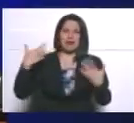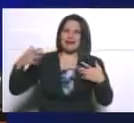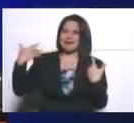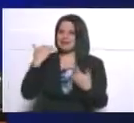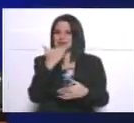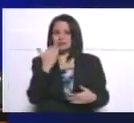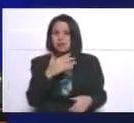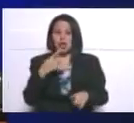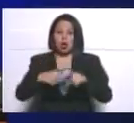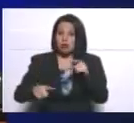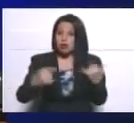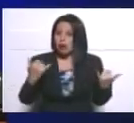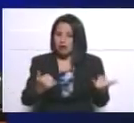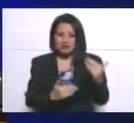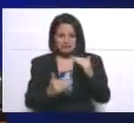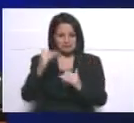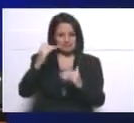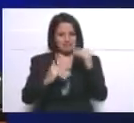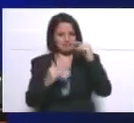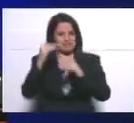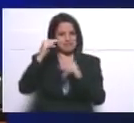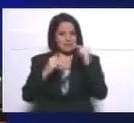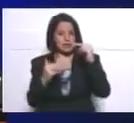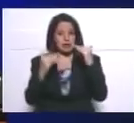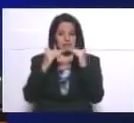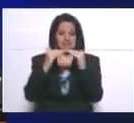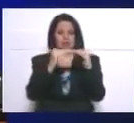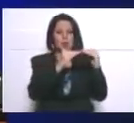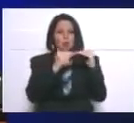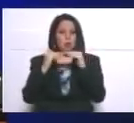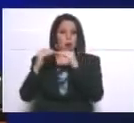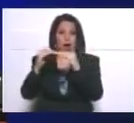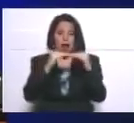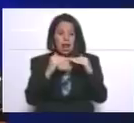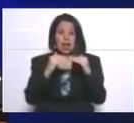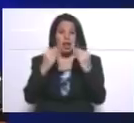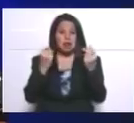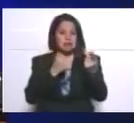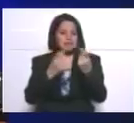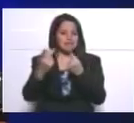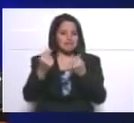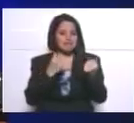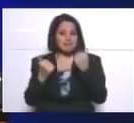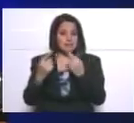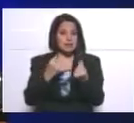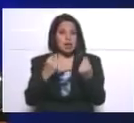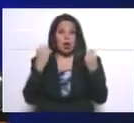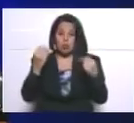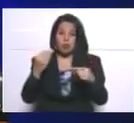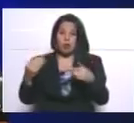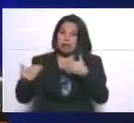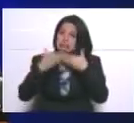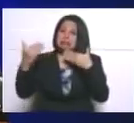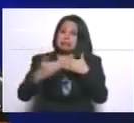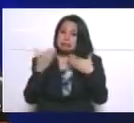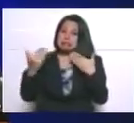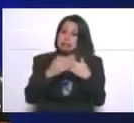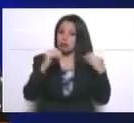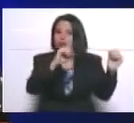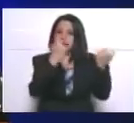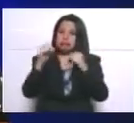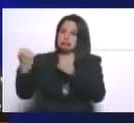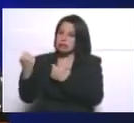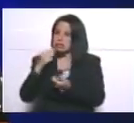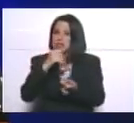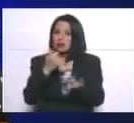reconstruir el equilibrio económico que ha sido perforado por fuerzas externas y obviamente por aliados locales. Bueno, hacia eso está